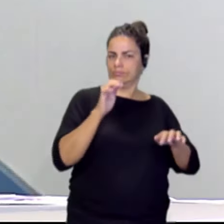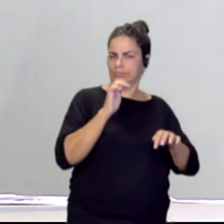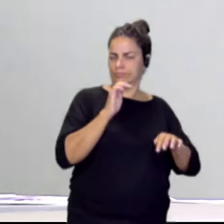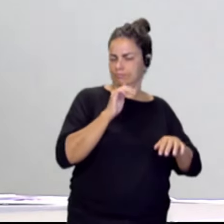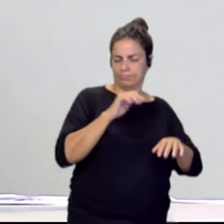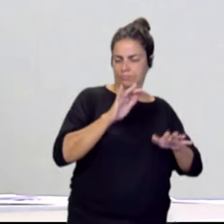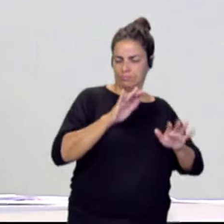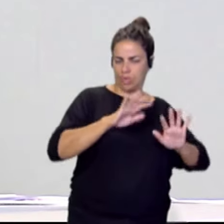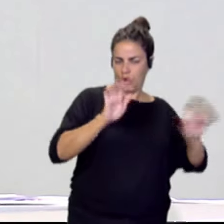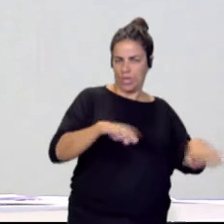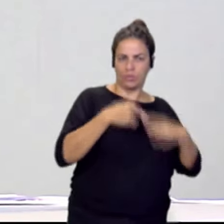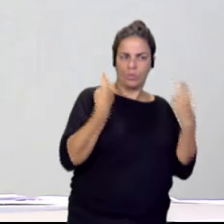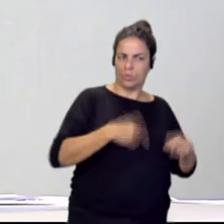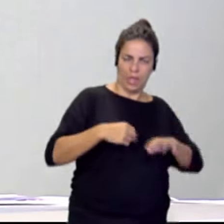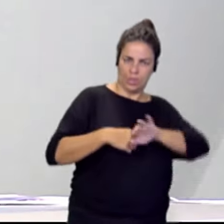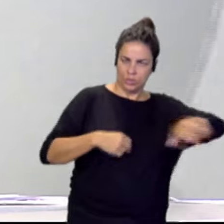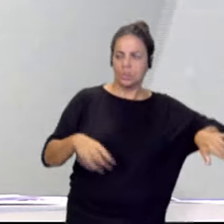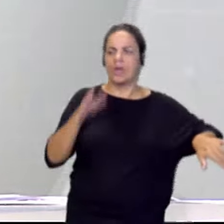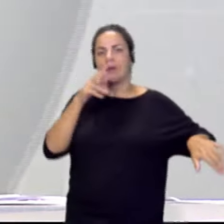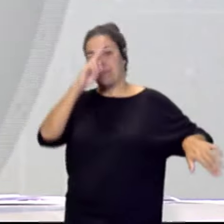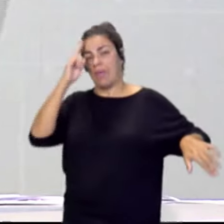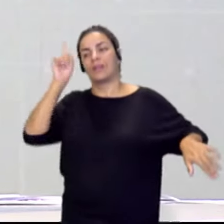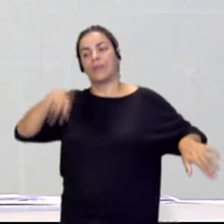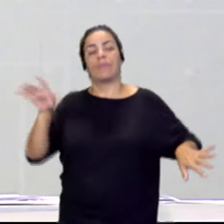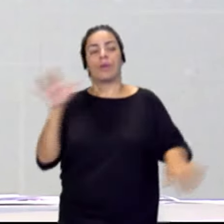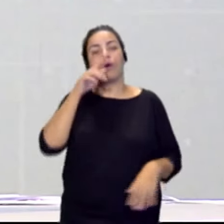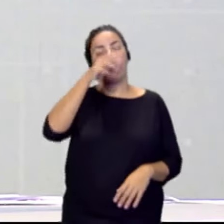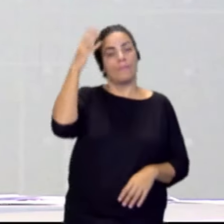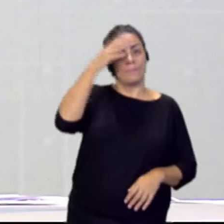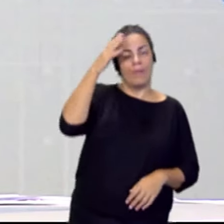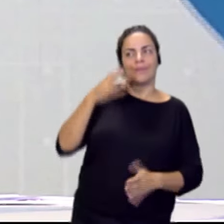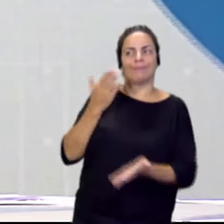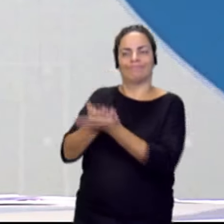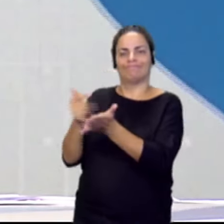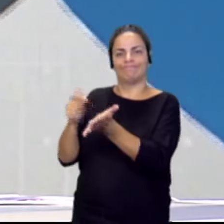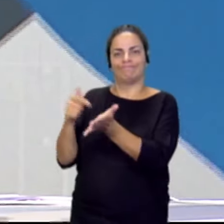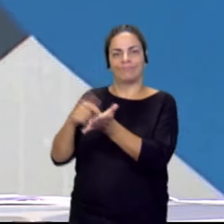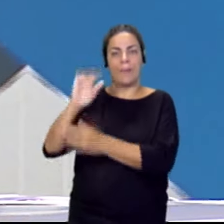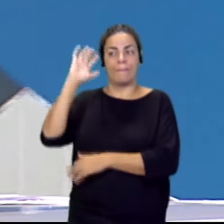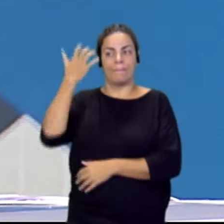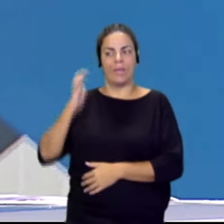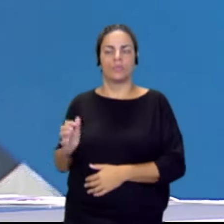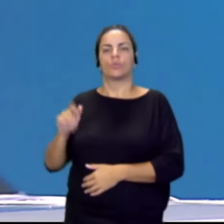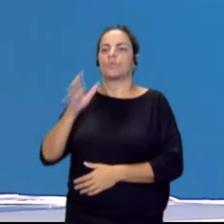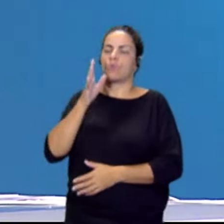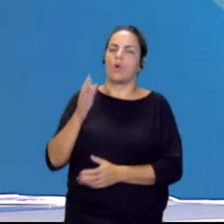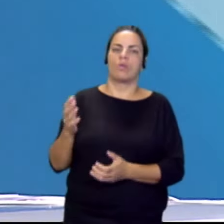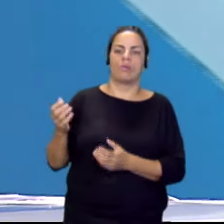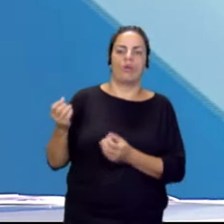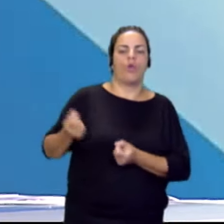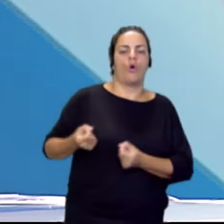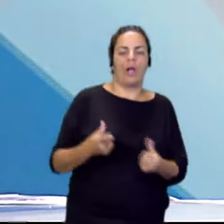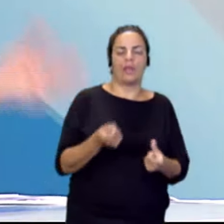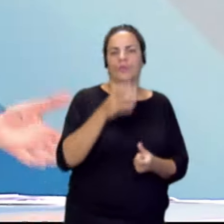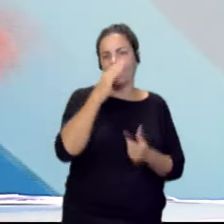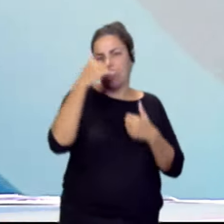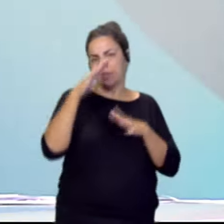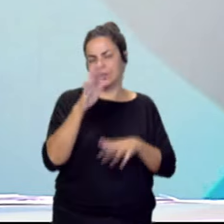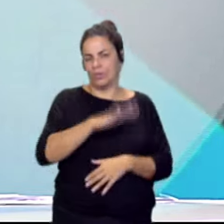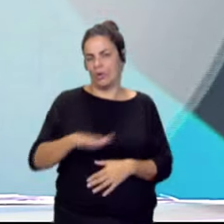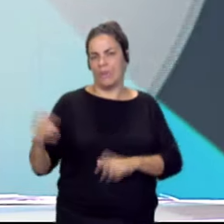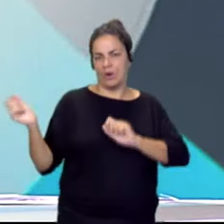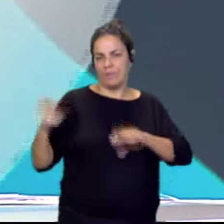Fernando Clavijo se le va a reclamar a María Jesús Montero el coste de la atención de los menores migrantes que llegan solos a las islas, gastos sanitarios,